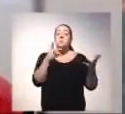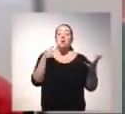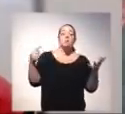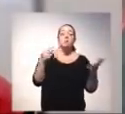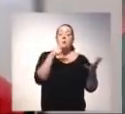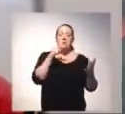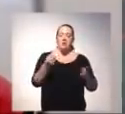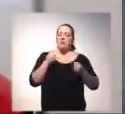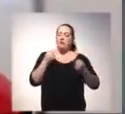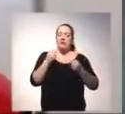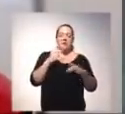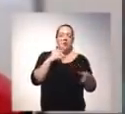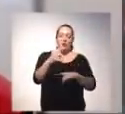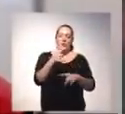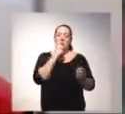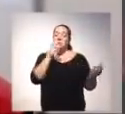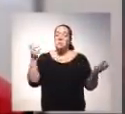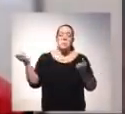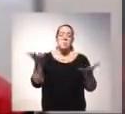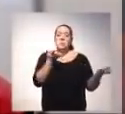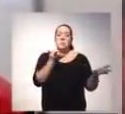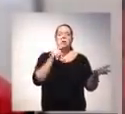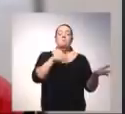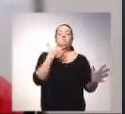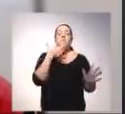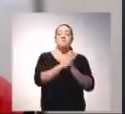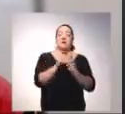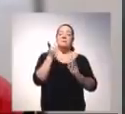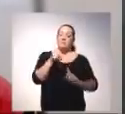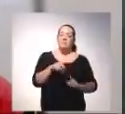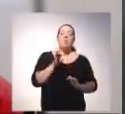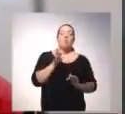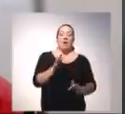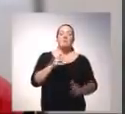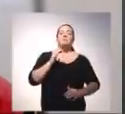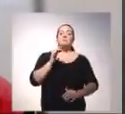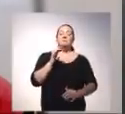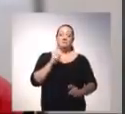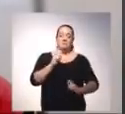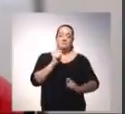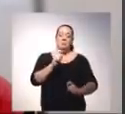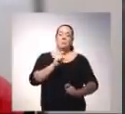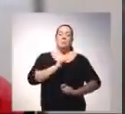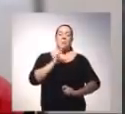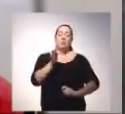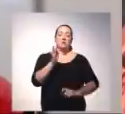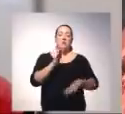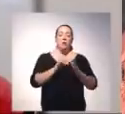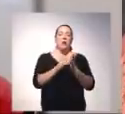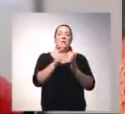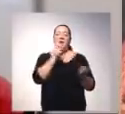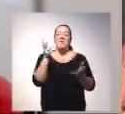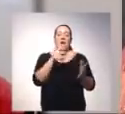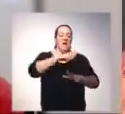se intensificará. Esto va a hacer que estas condiciones sean favorables desde el punto de vista de calidad del aire para las siguientes